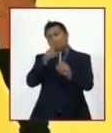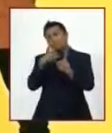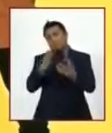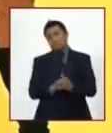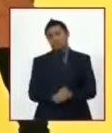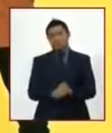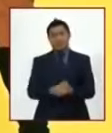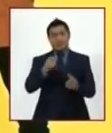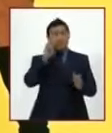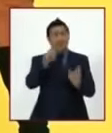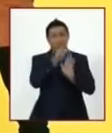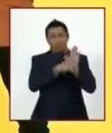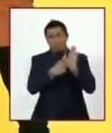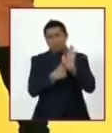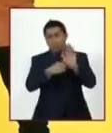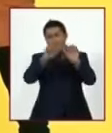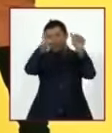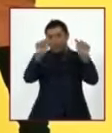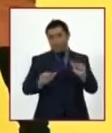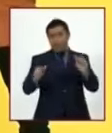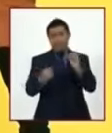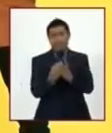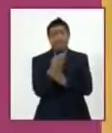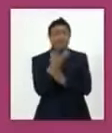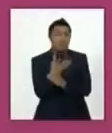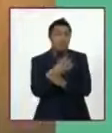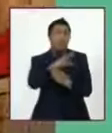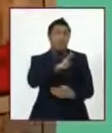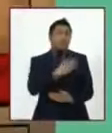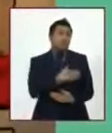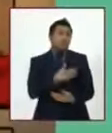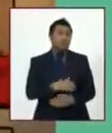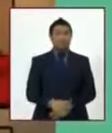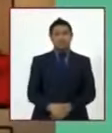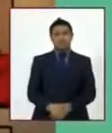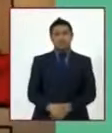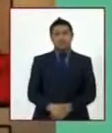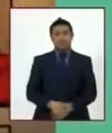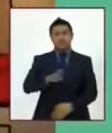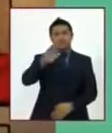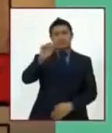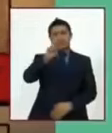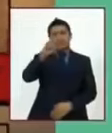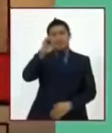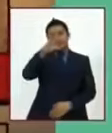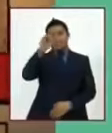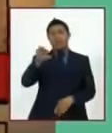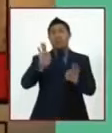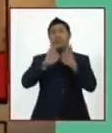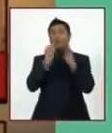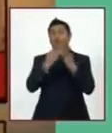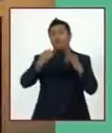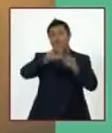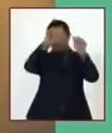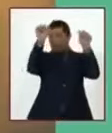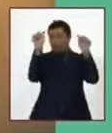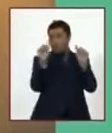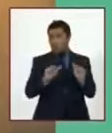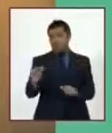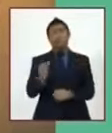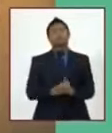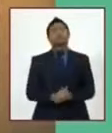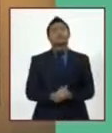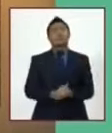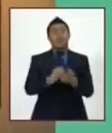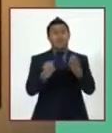arte novohispano. No pierdan detalle. El barroco es un estilo artístico surgido en Europa. Llegó